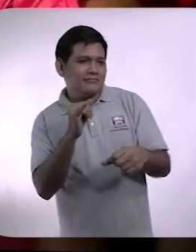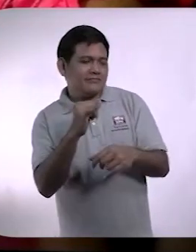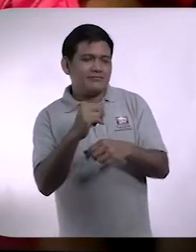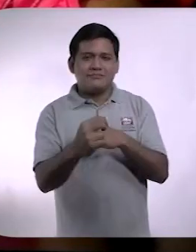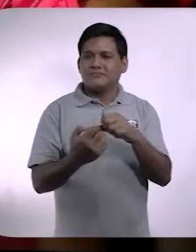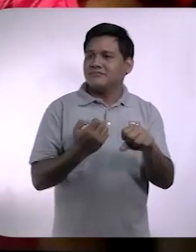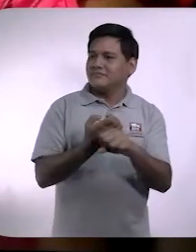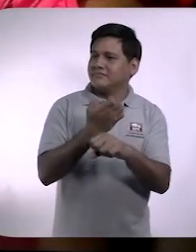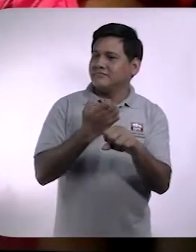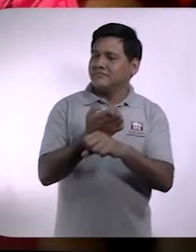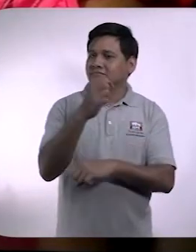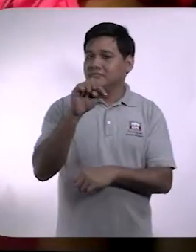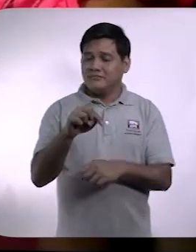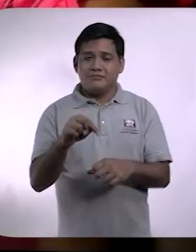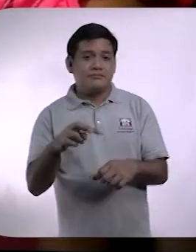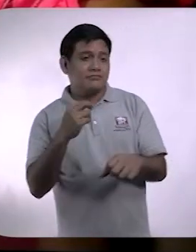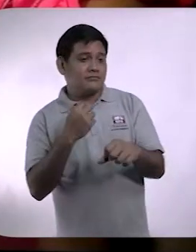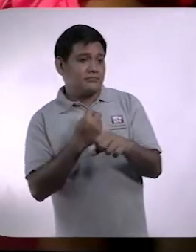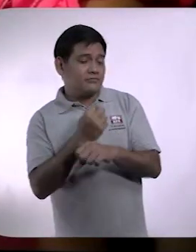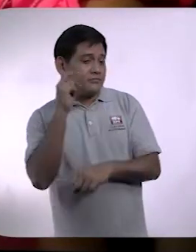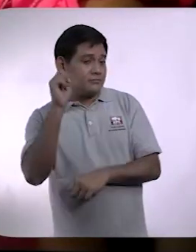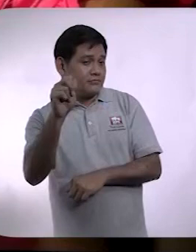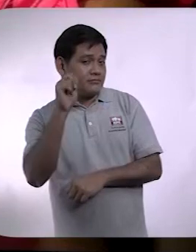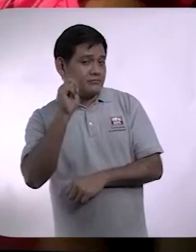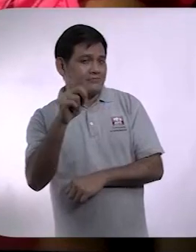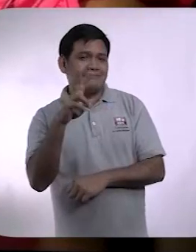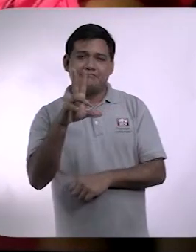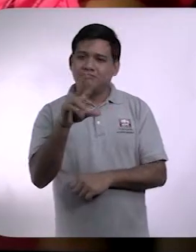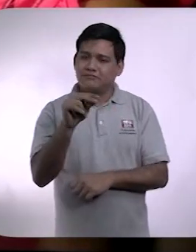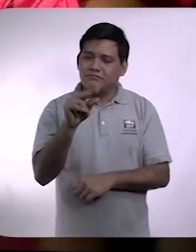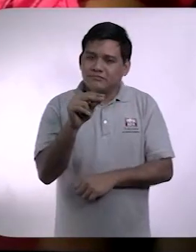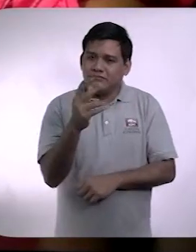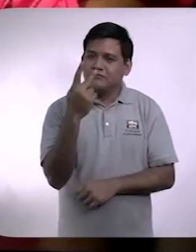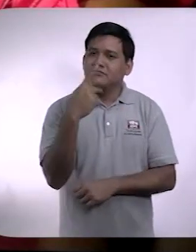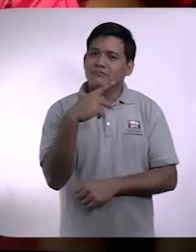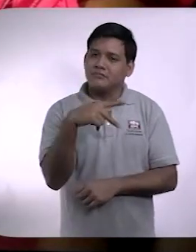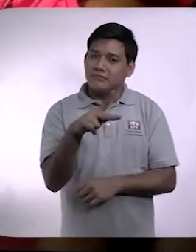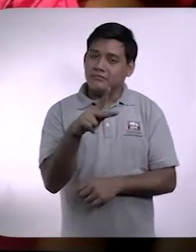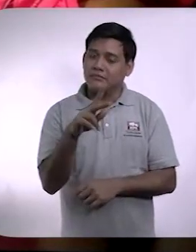Tabasco no se ha presentado esa situación, pero